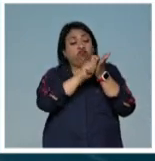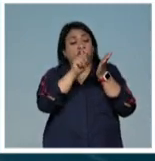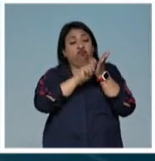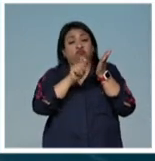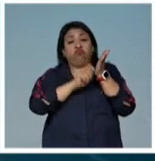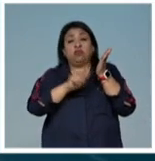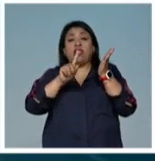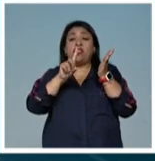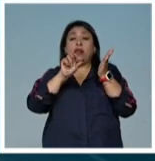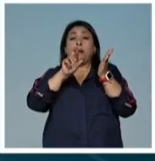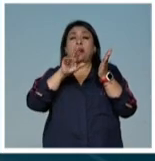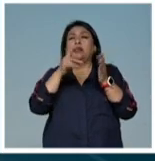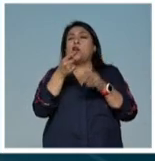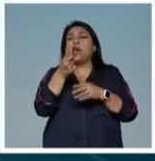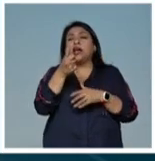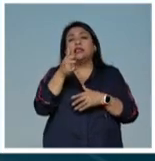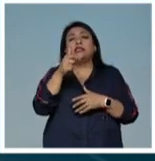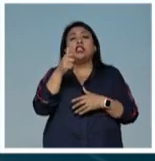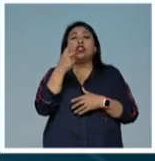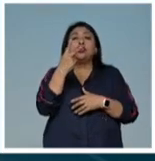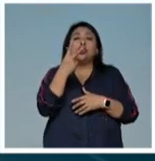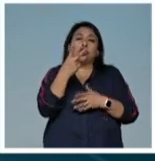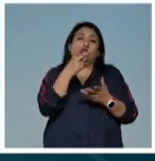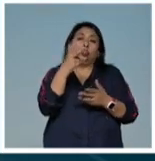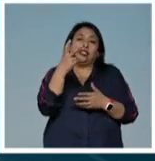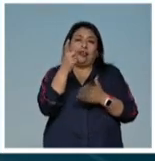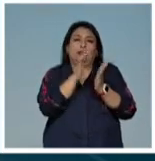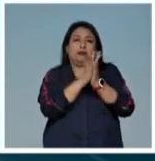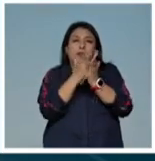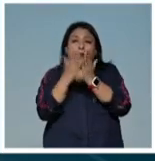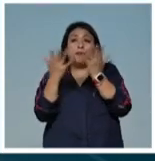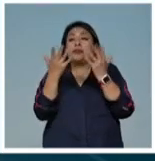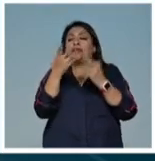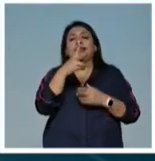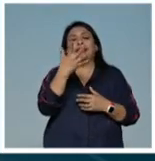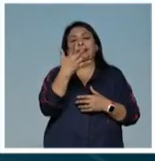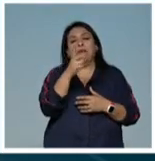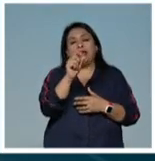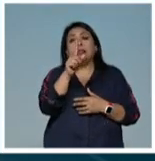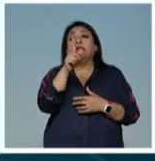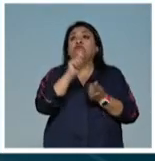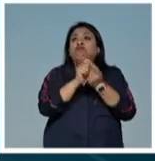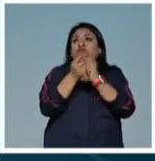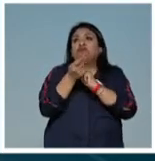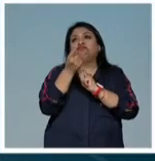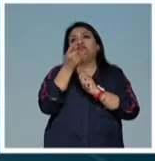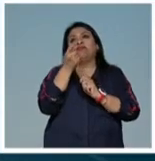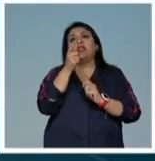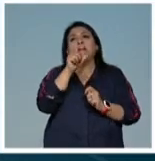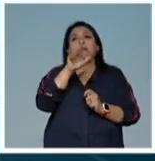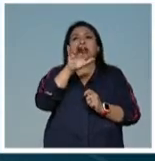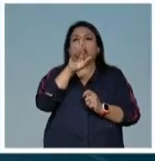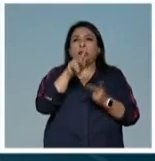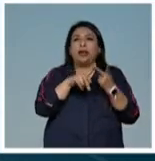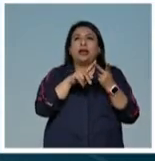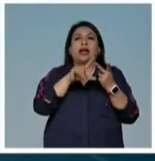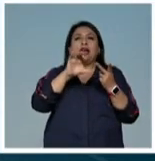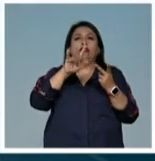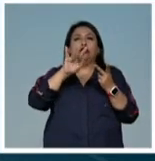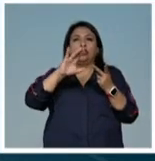dramáticos, casi 2 decenas de novelas, y fue responsable de traducir al español a autores como Bertolt Brecht, Anton